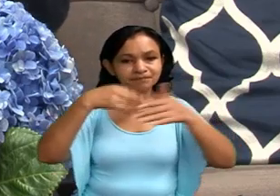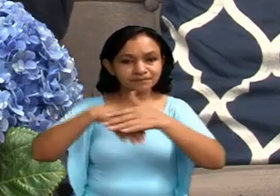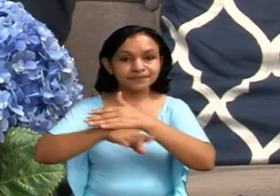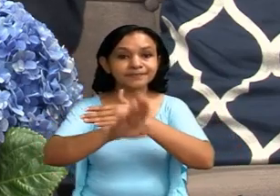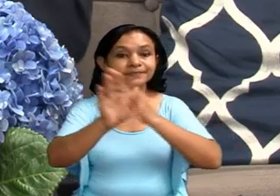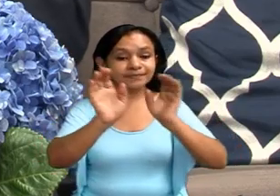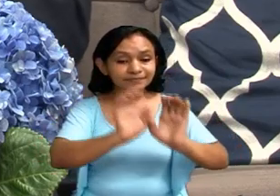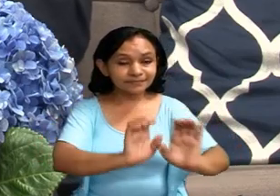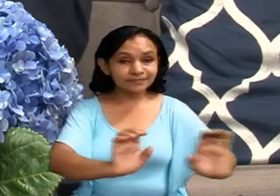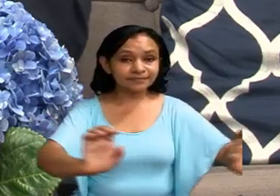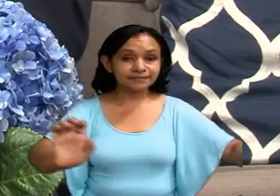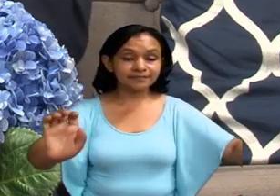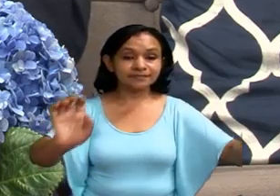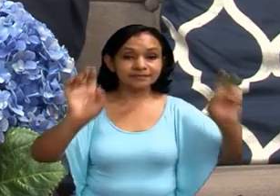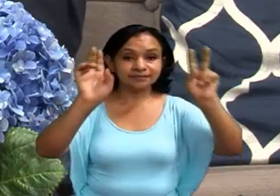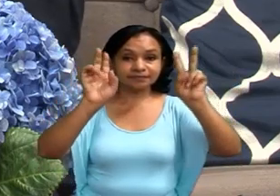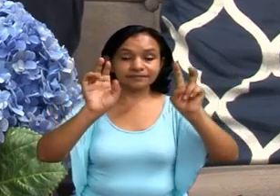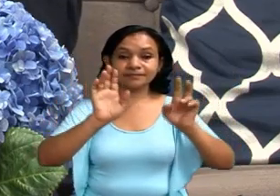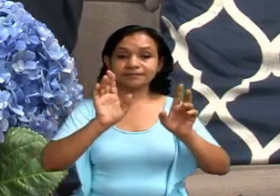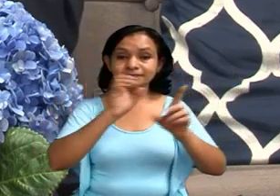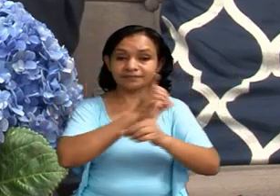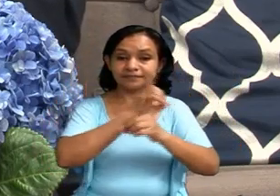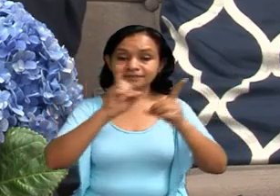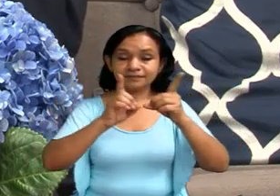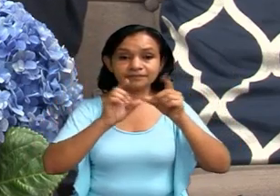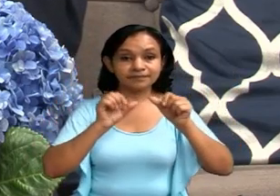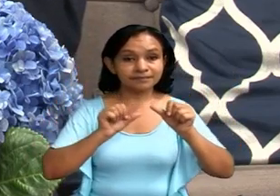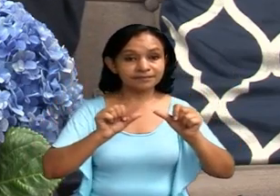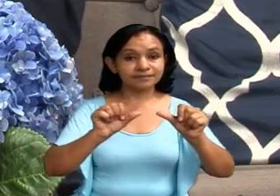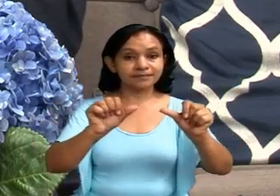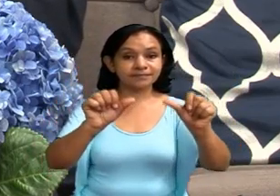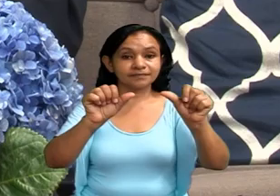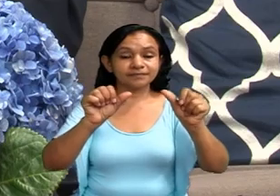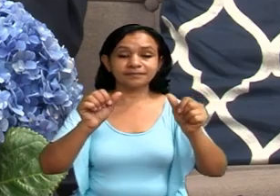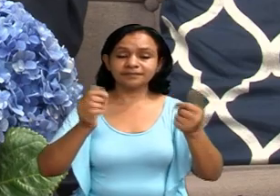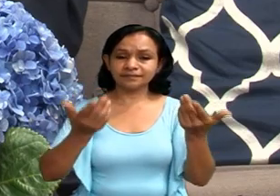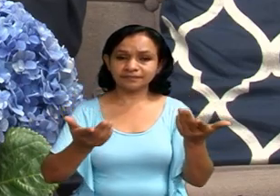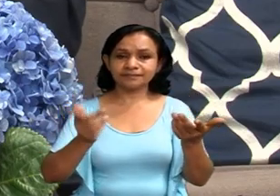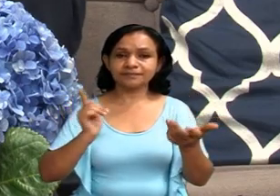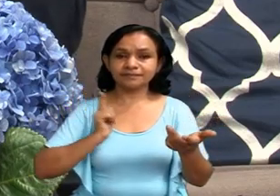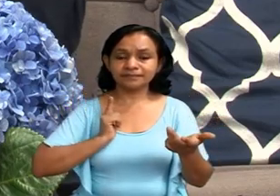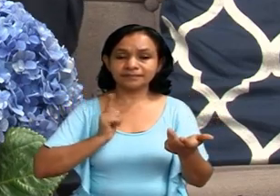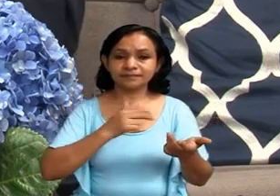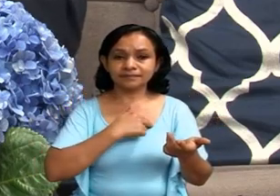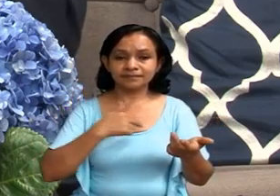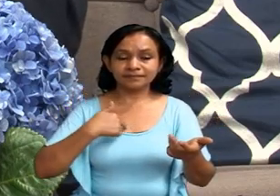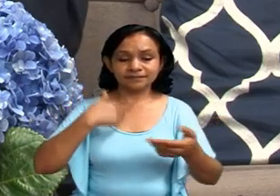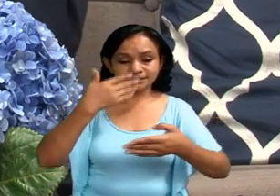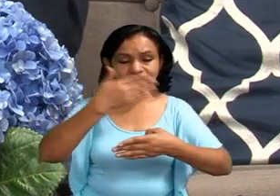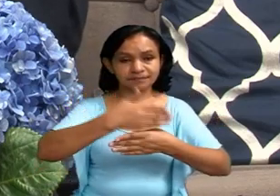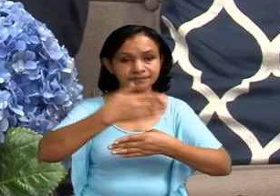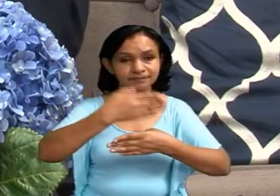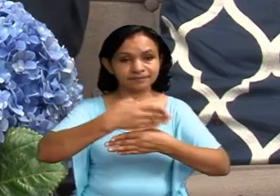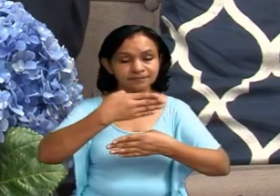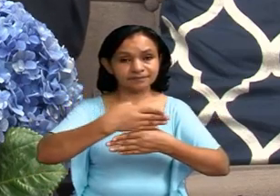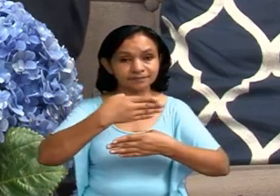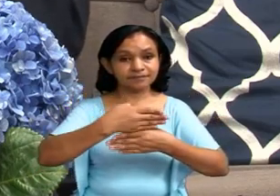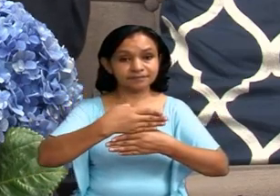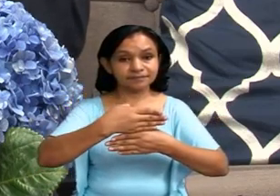esa perspectiva debe seguir siendo, porque tenemos que hacer que el teatro